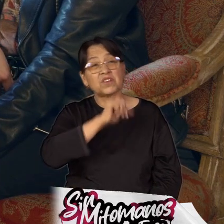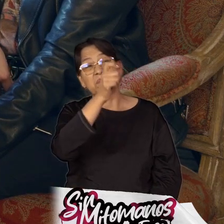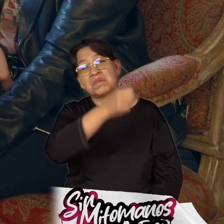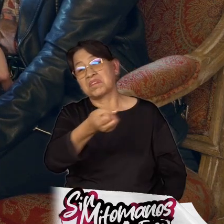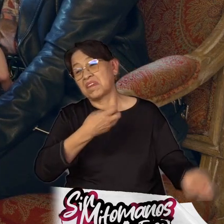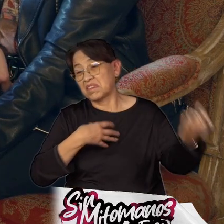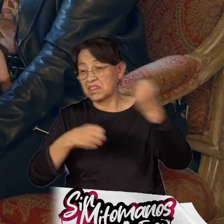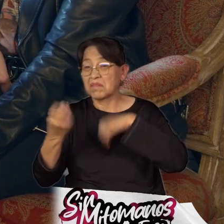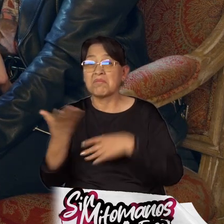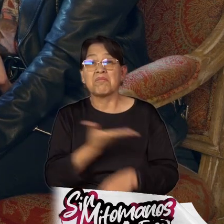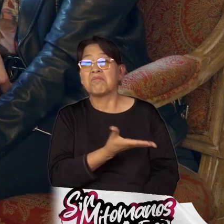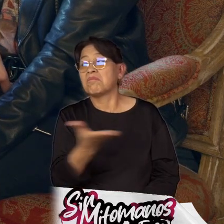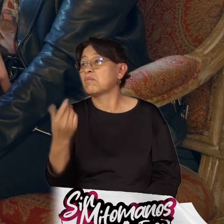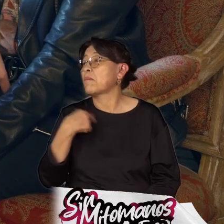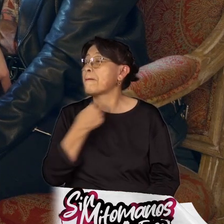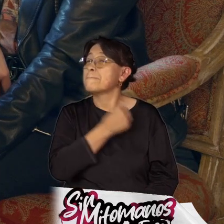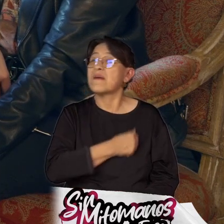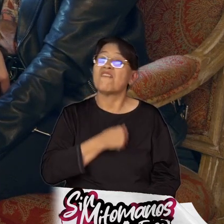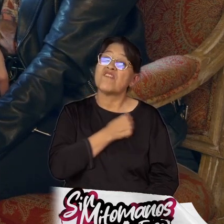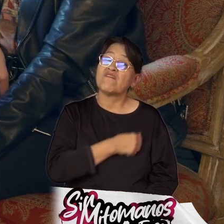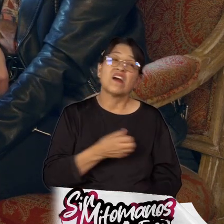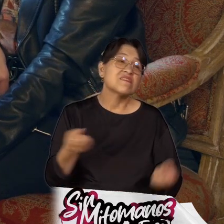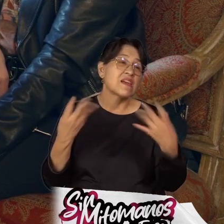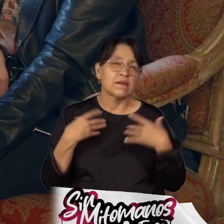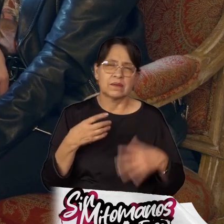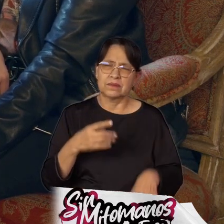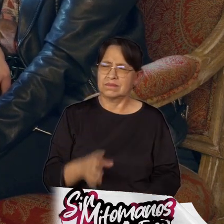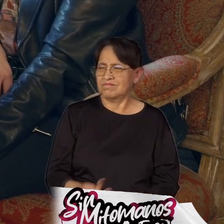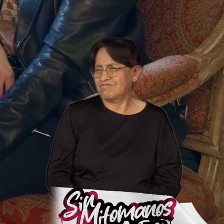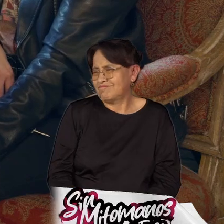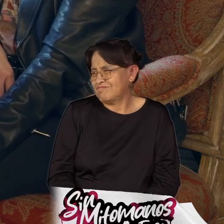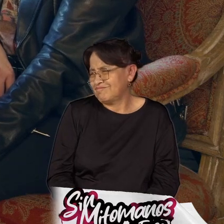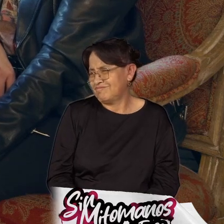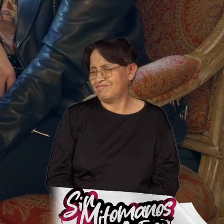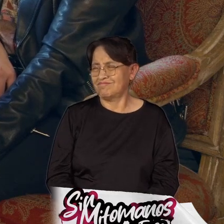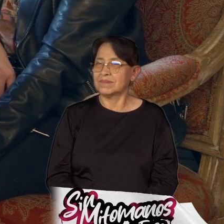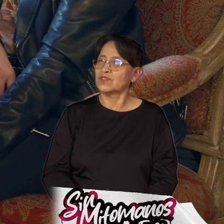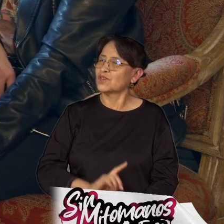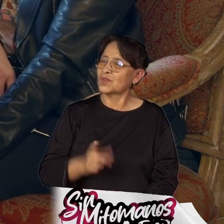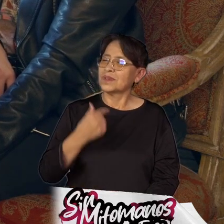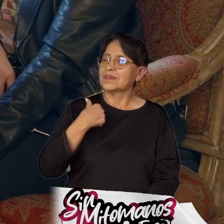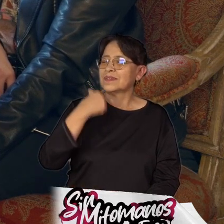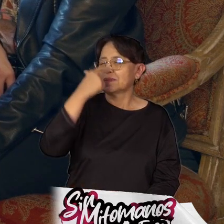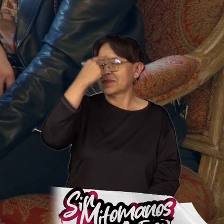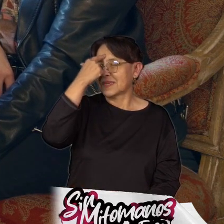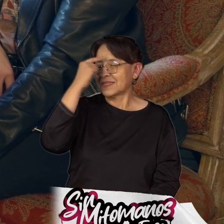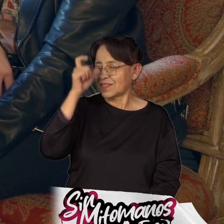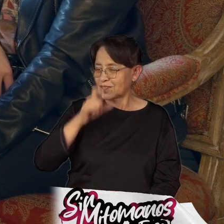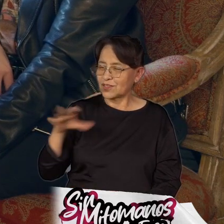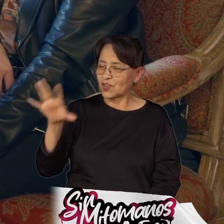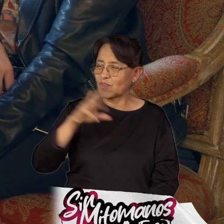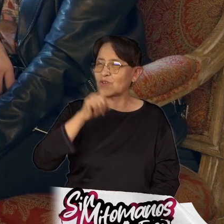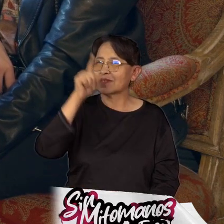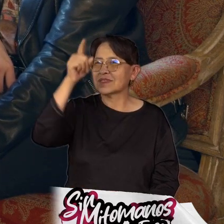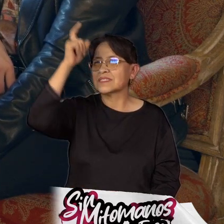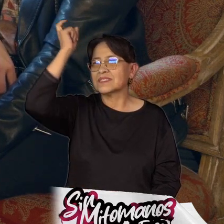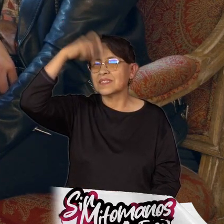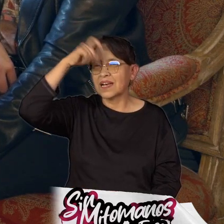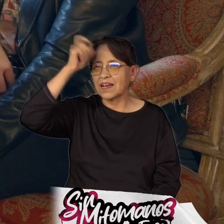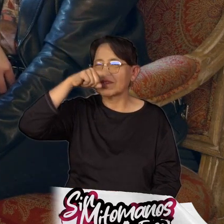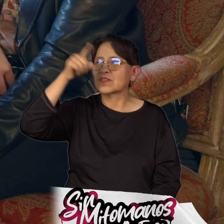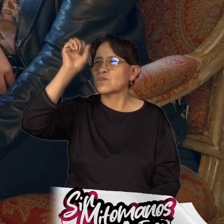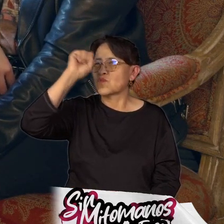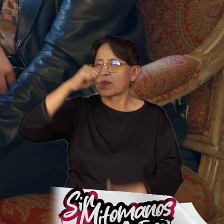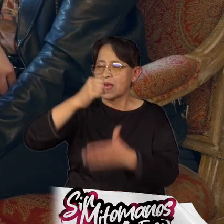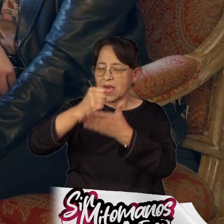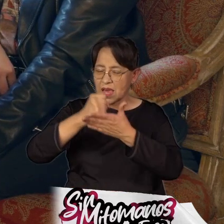de los demás, esperando que alguien tienda la mano en lugar de dibujarte a ti como nuestro único y sabio Dios,